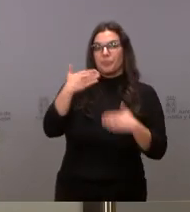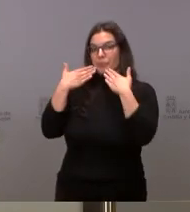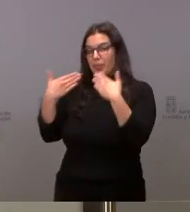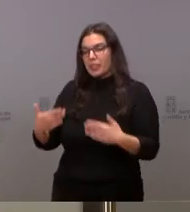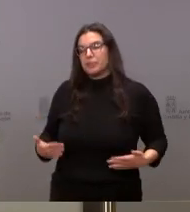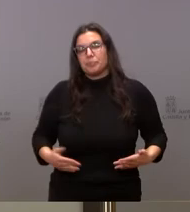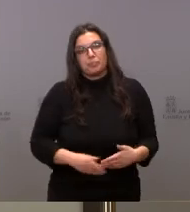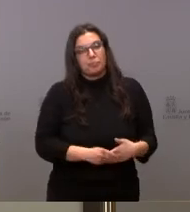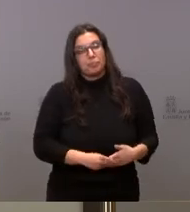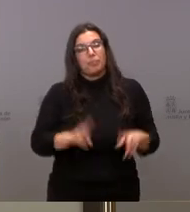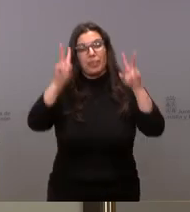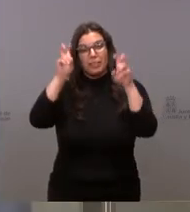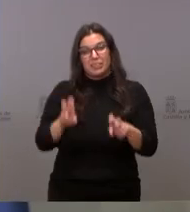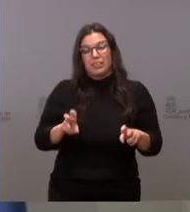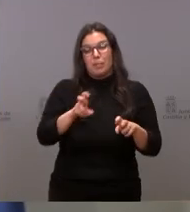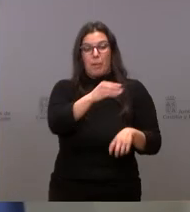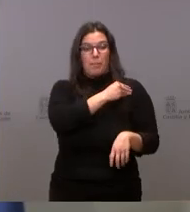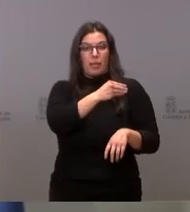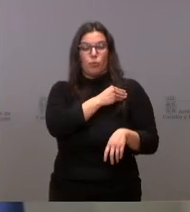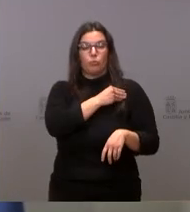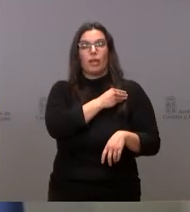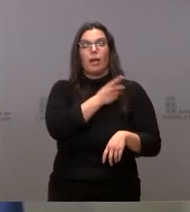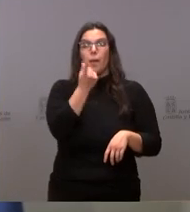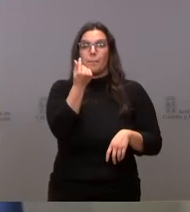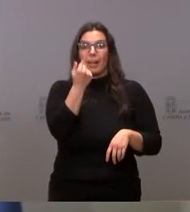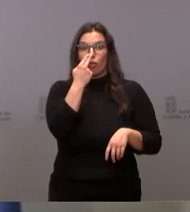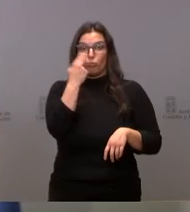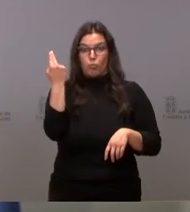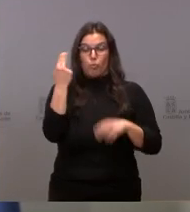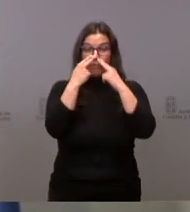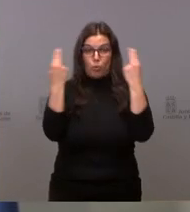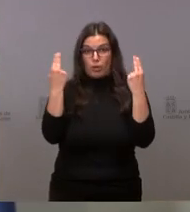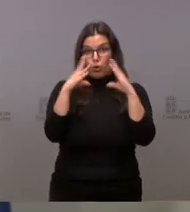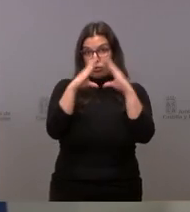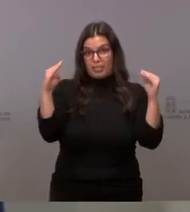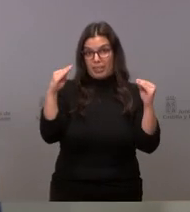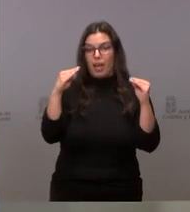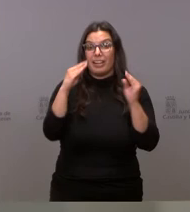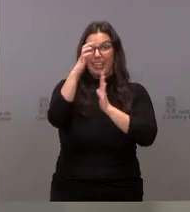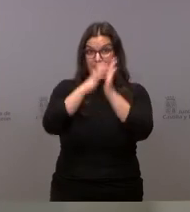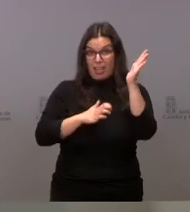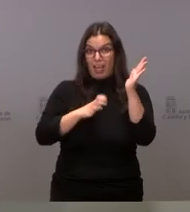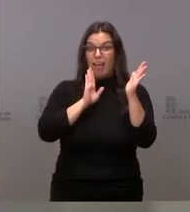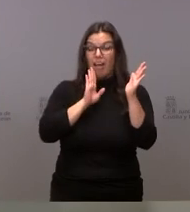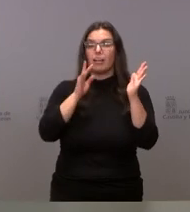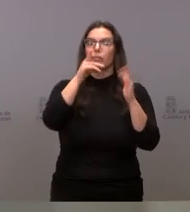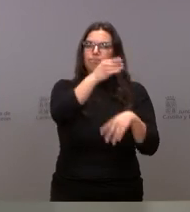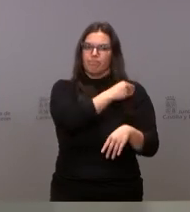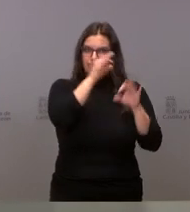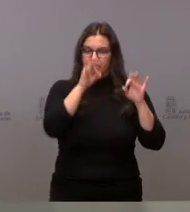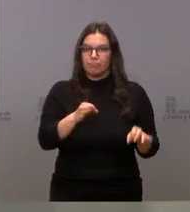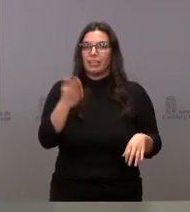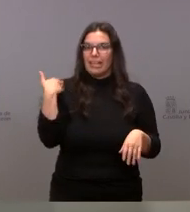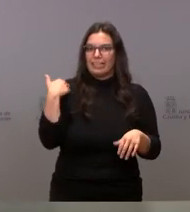relación con la pregunta de la rebaja de los precios públicos en el ámbito universitario efectivamente ya se había producido una